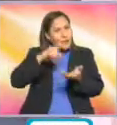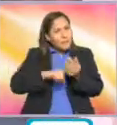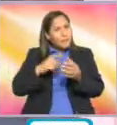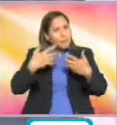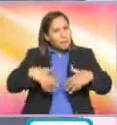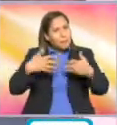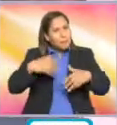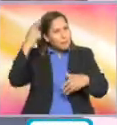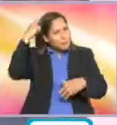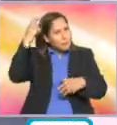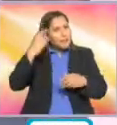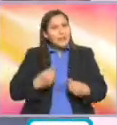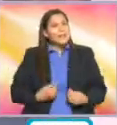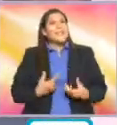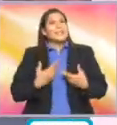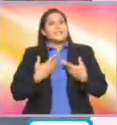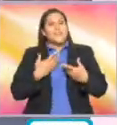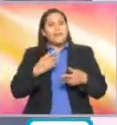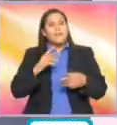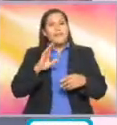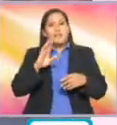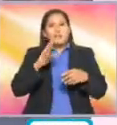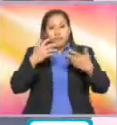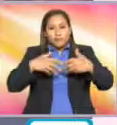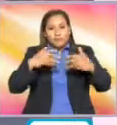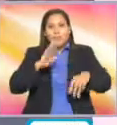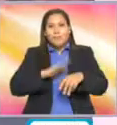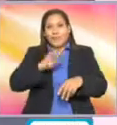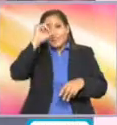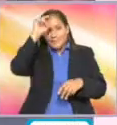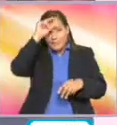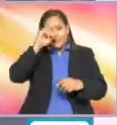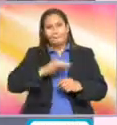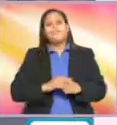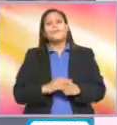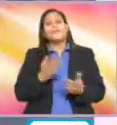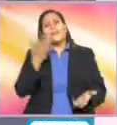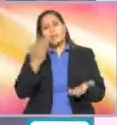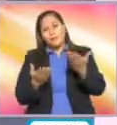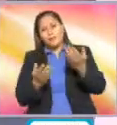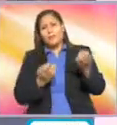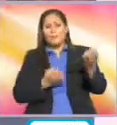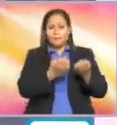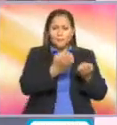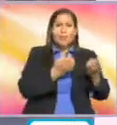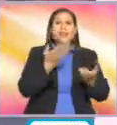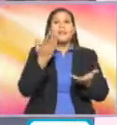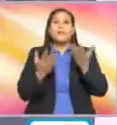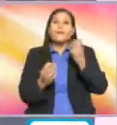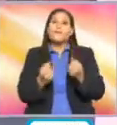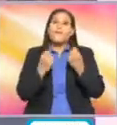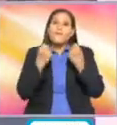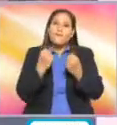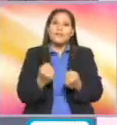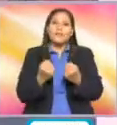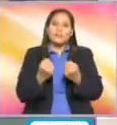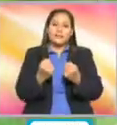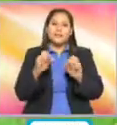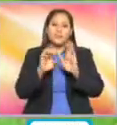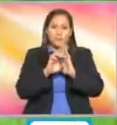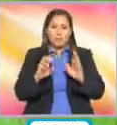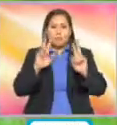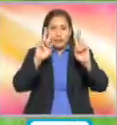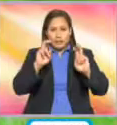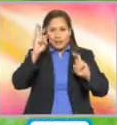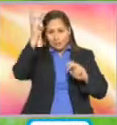De alguna manera sí tiene que ver el tipo de ejercicio, la intensidad, o sea, ya la gente de hecho hay un área de la psicología que se